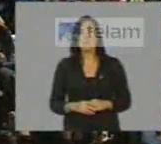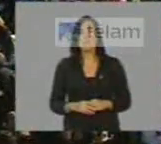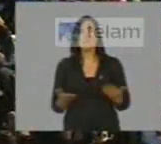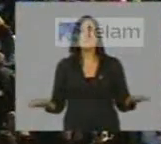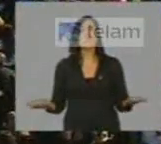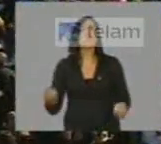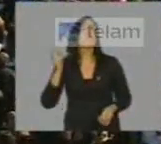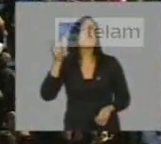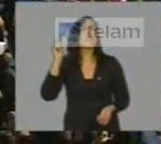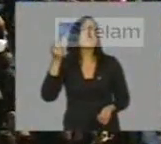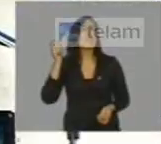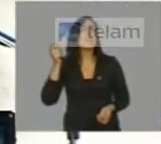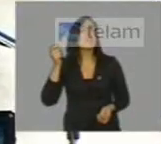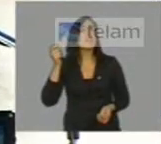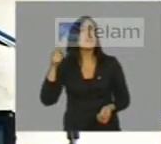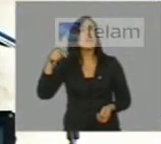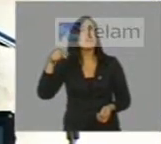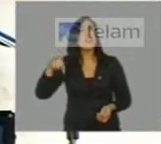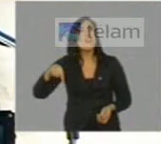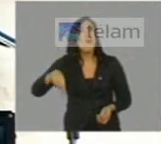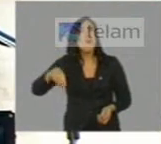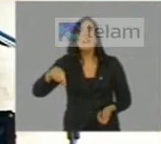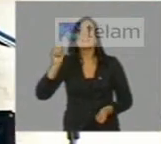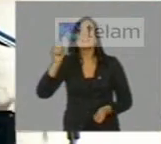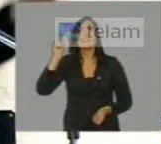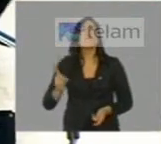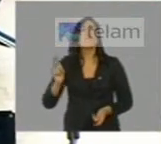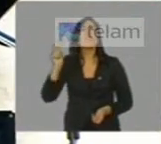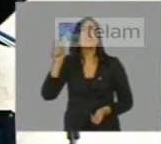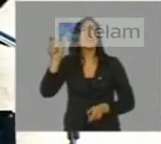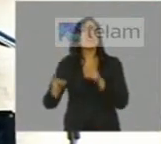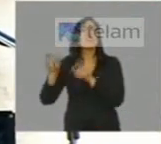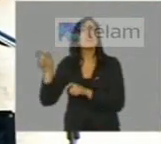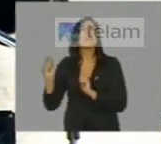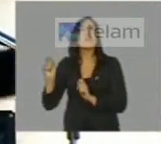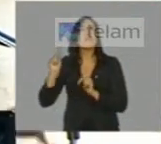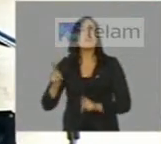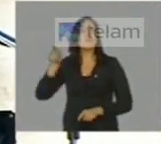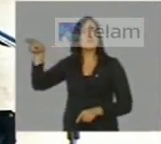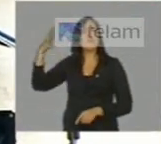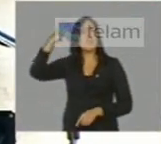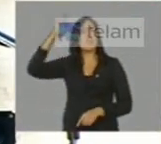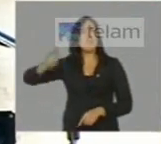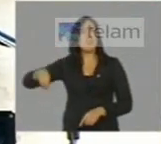¿Quiénes son hoy esos? Son los que desde los tribunales